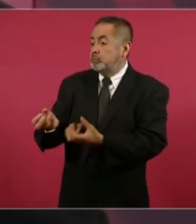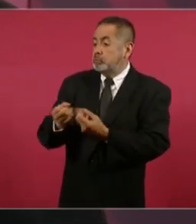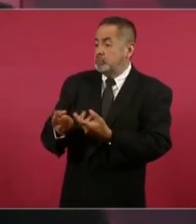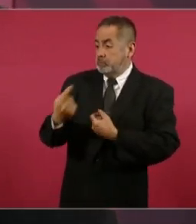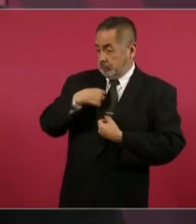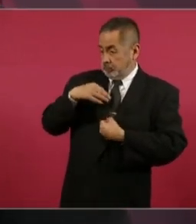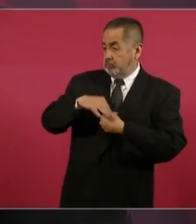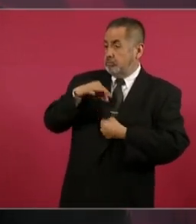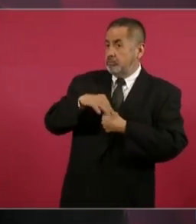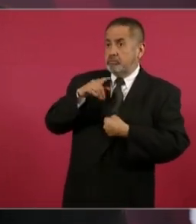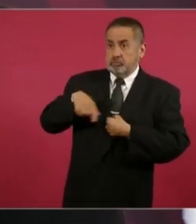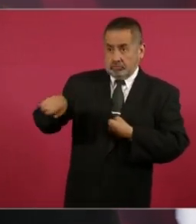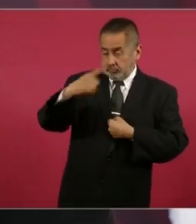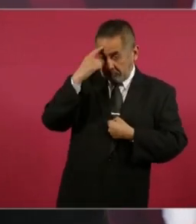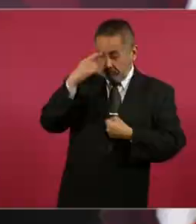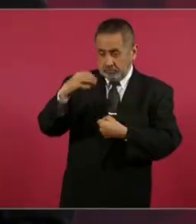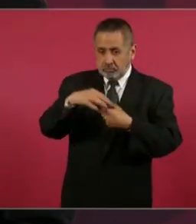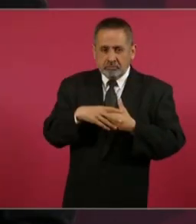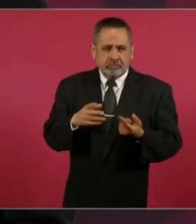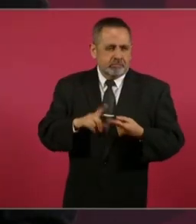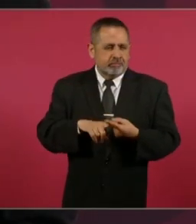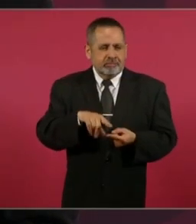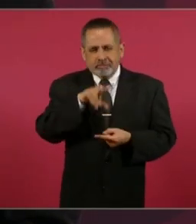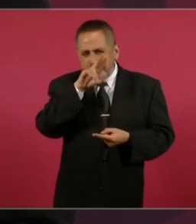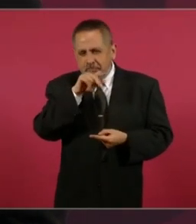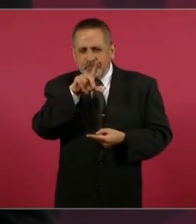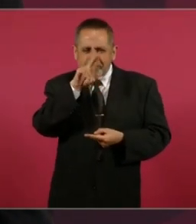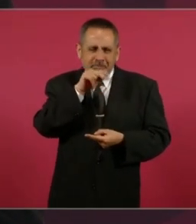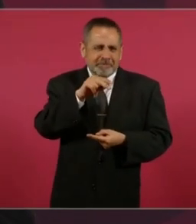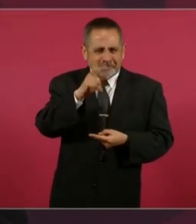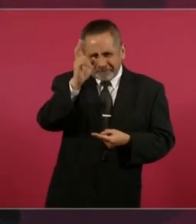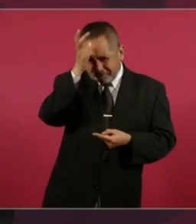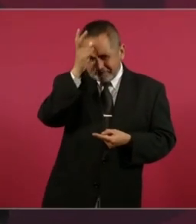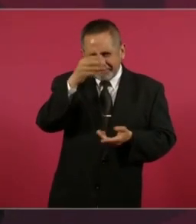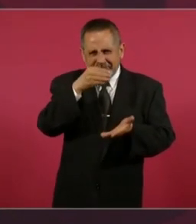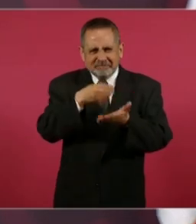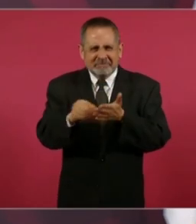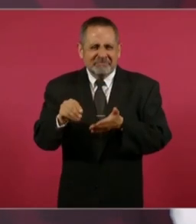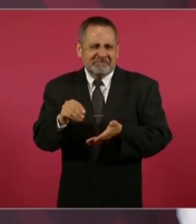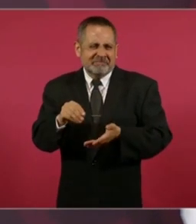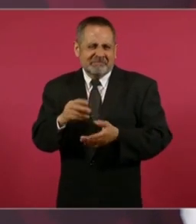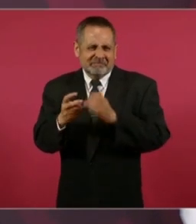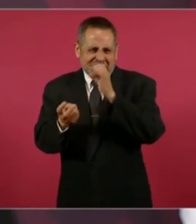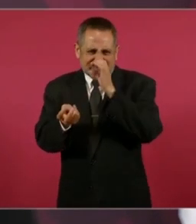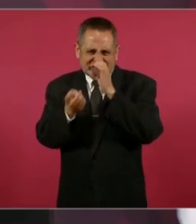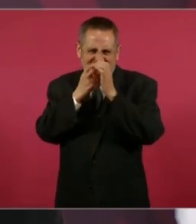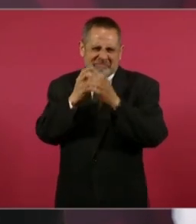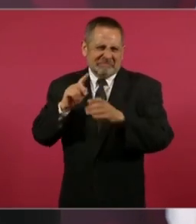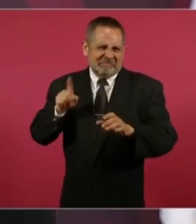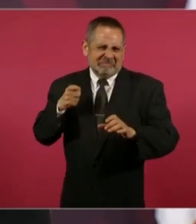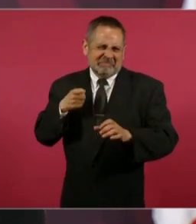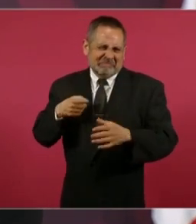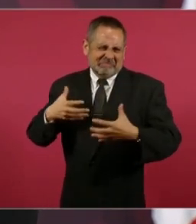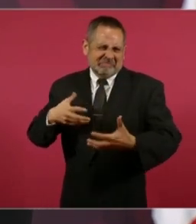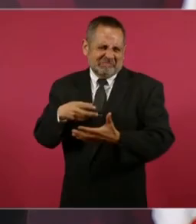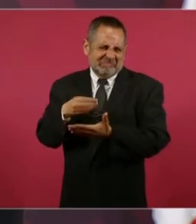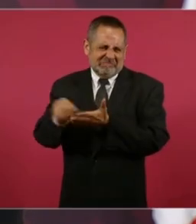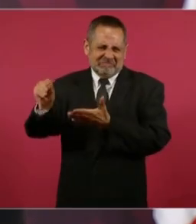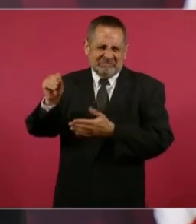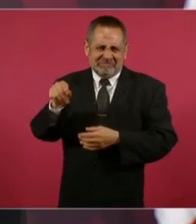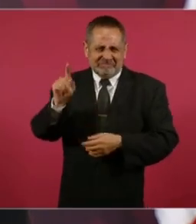niños y pollos patos chivos borregos puercos cochinos marranos